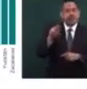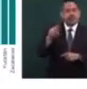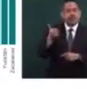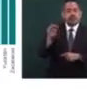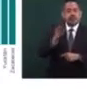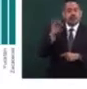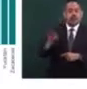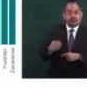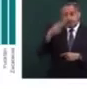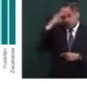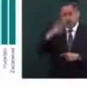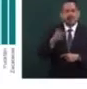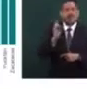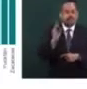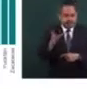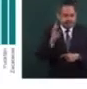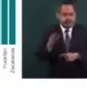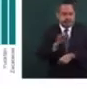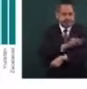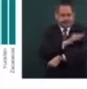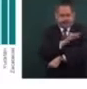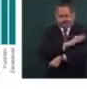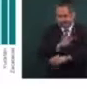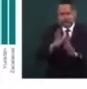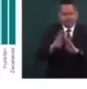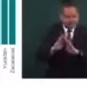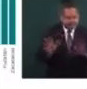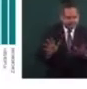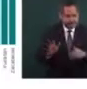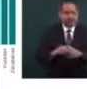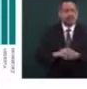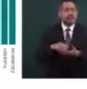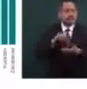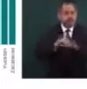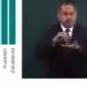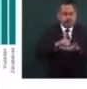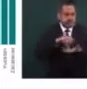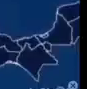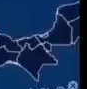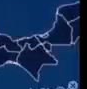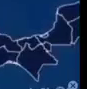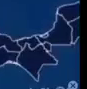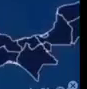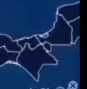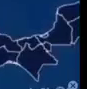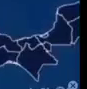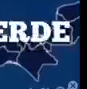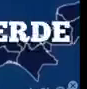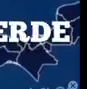86% de la población elegible ya está vacunada, y hay distribuciones variantes en los estados.